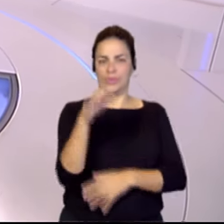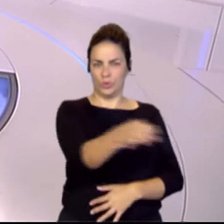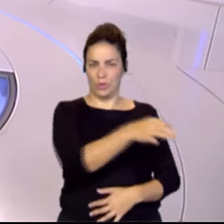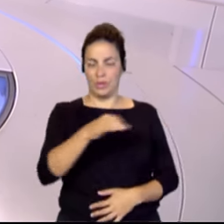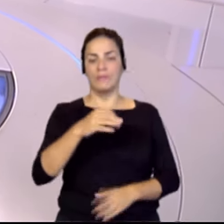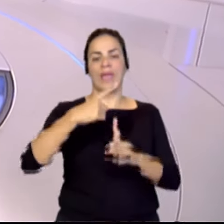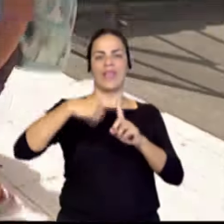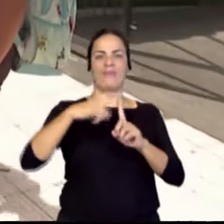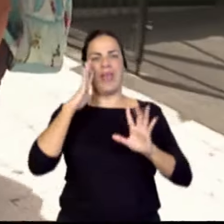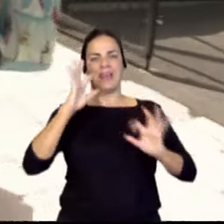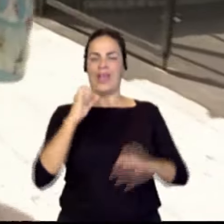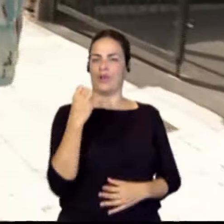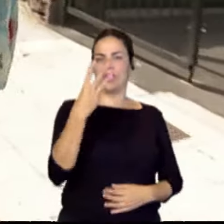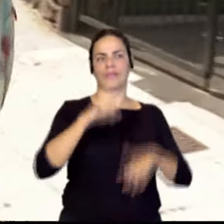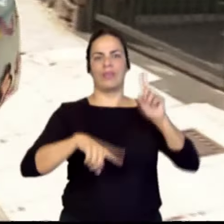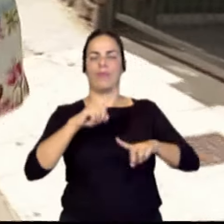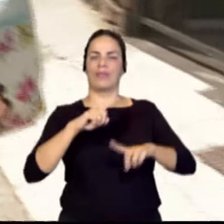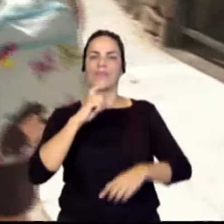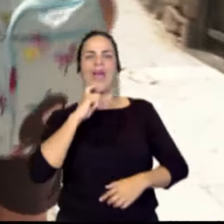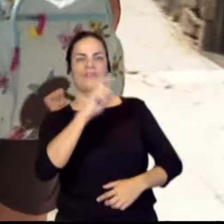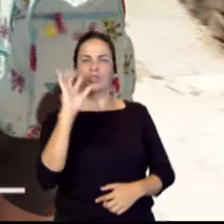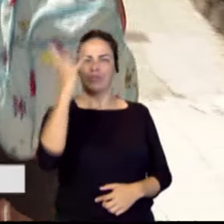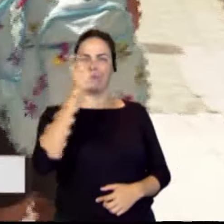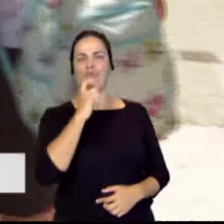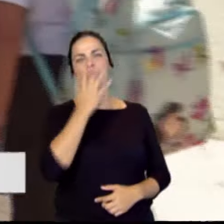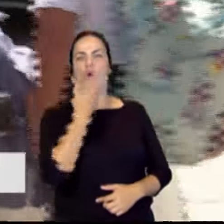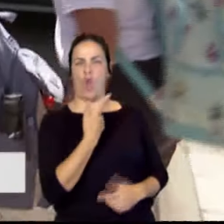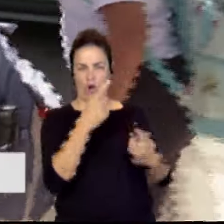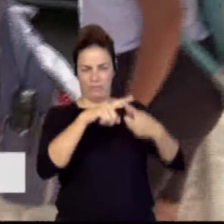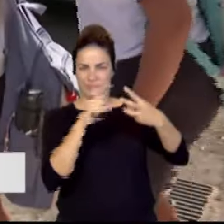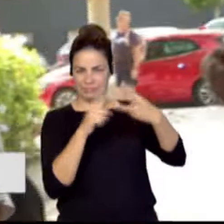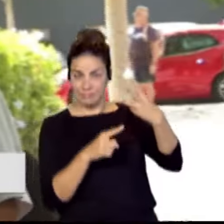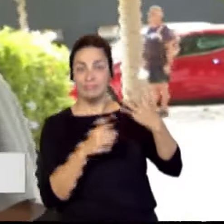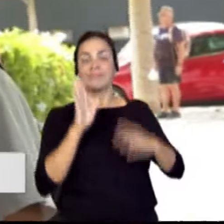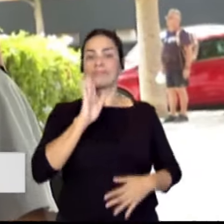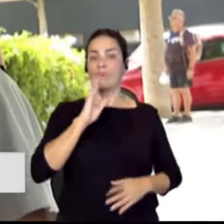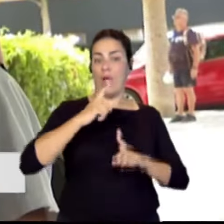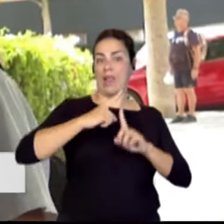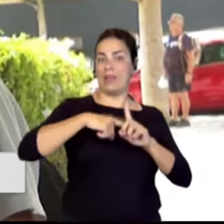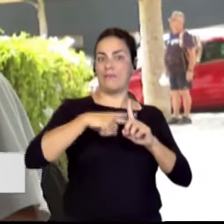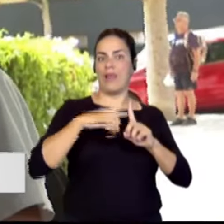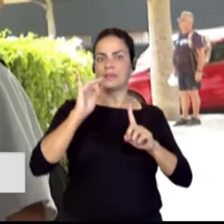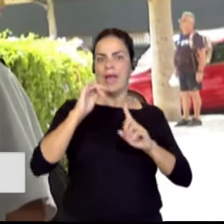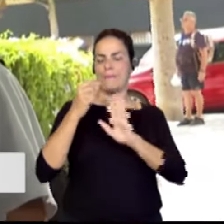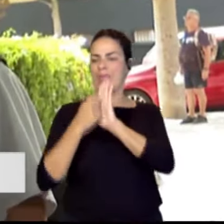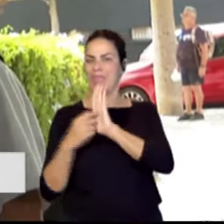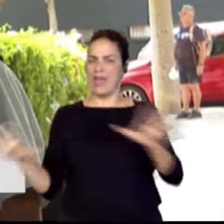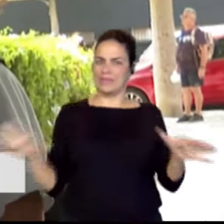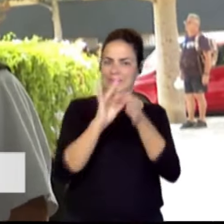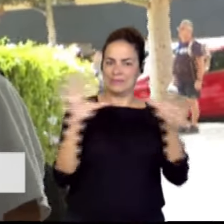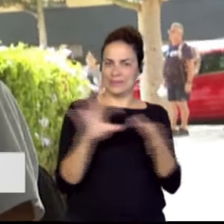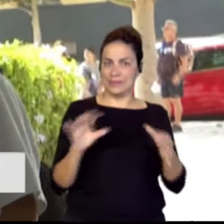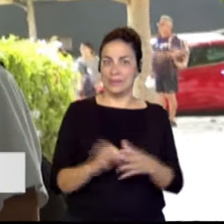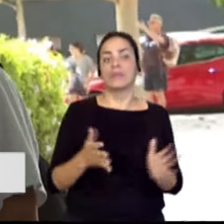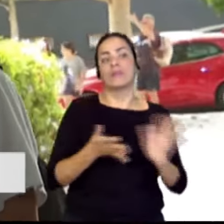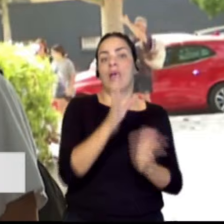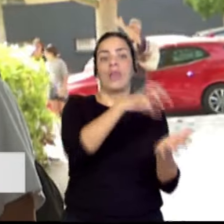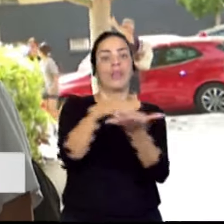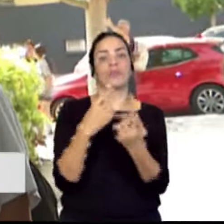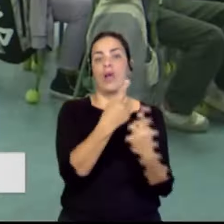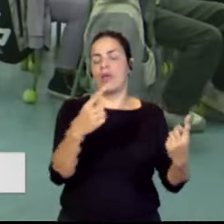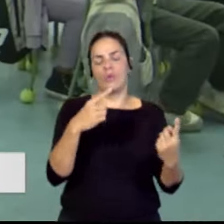riesgo en base a los colores de los avisos del tiempo estos niveles tendrán unas medidas asociadas y será cada centro el Que decida Cuáles se